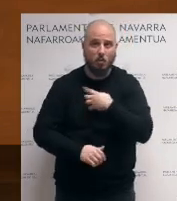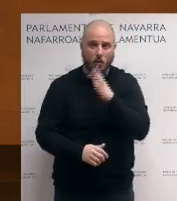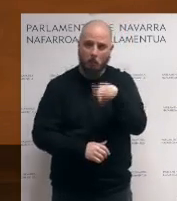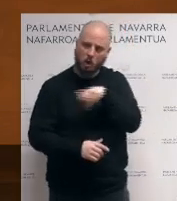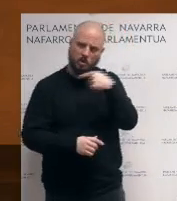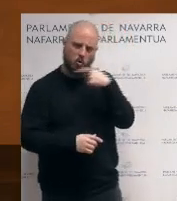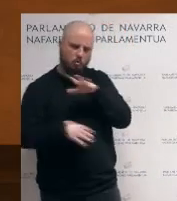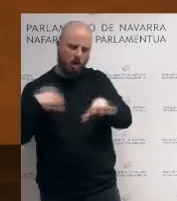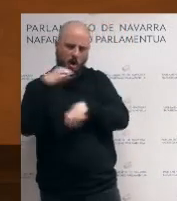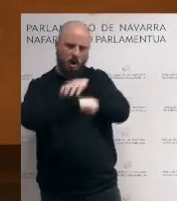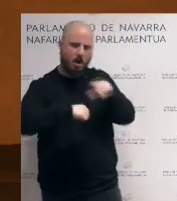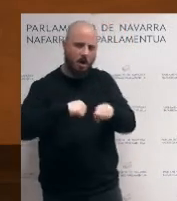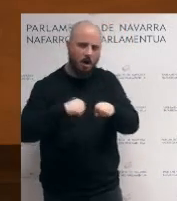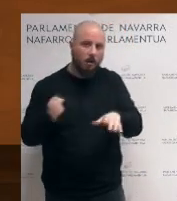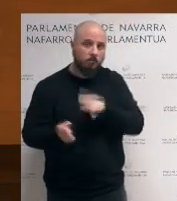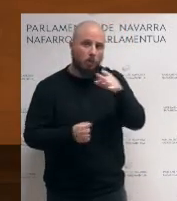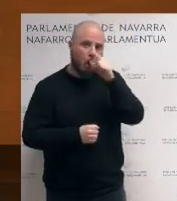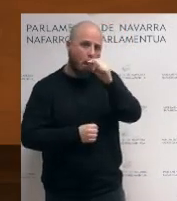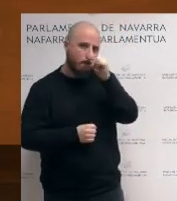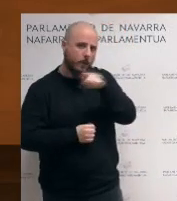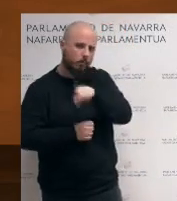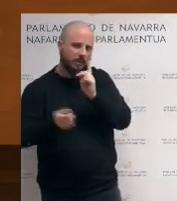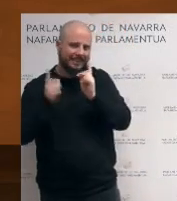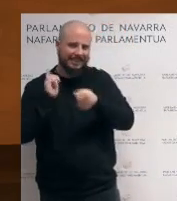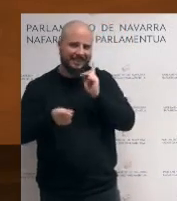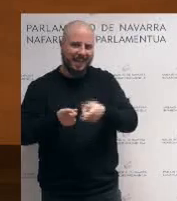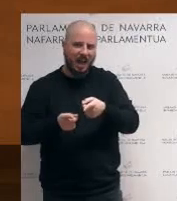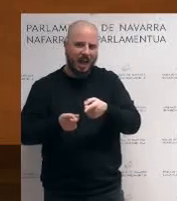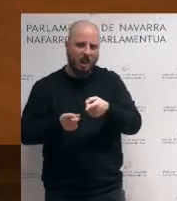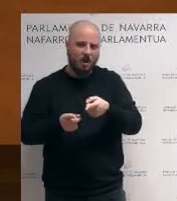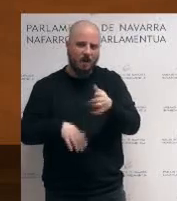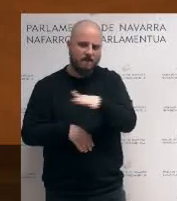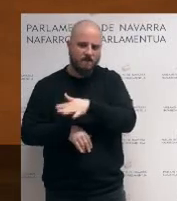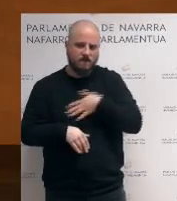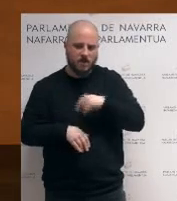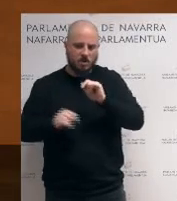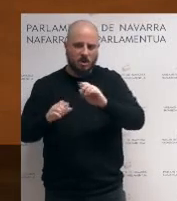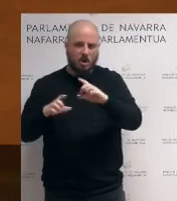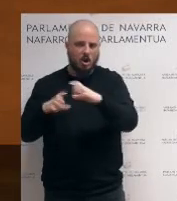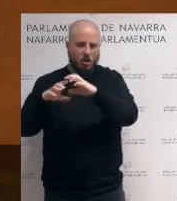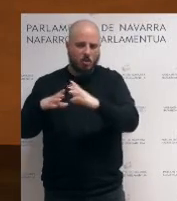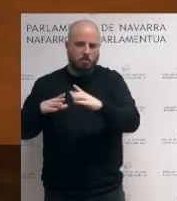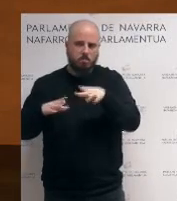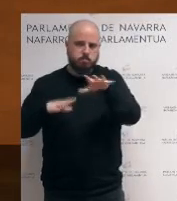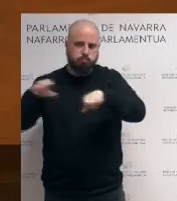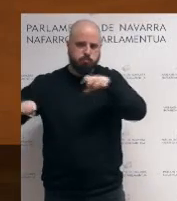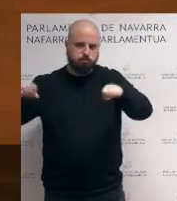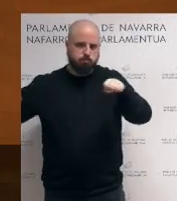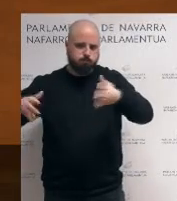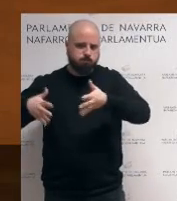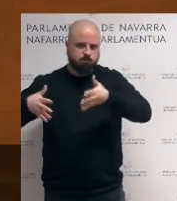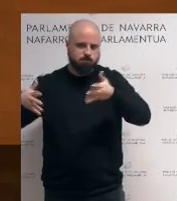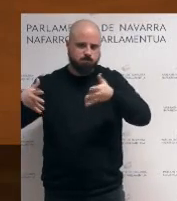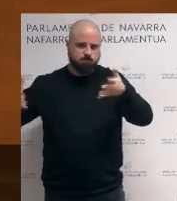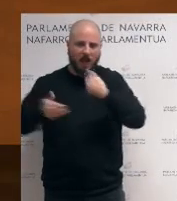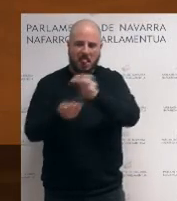señores de Contigo Surekin, porque Putin es un dictador totalitario con ansias expansionistas que no respeta la democracia ni el orden